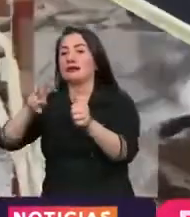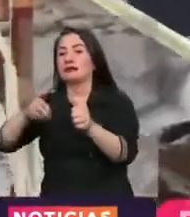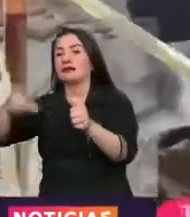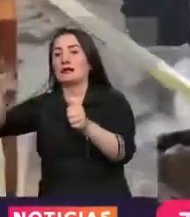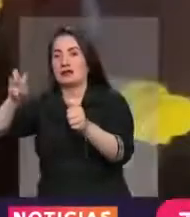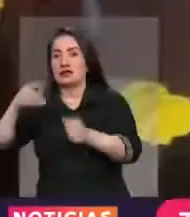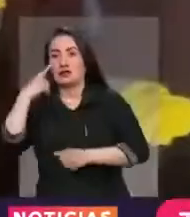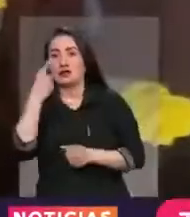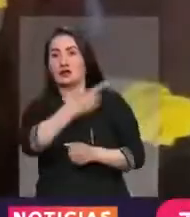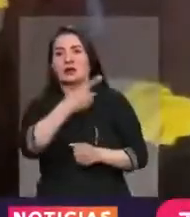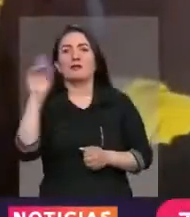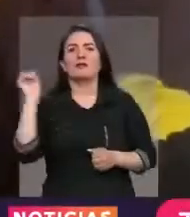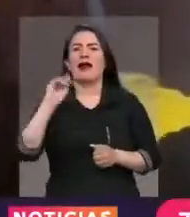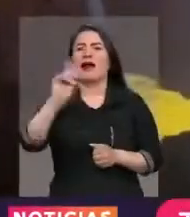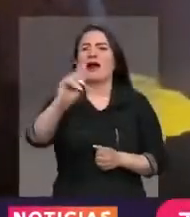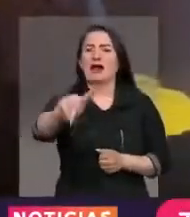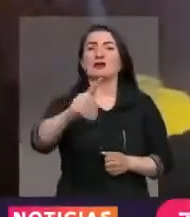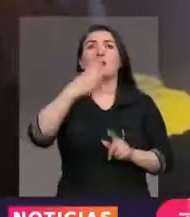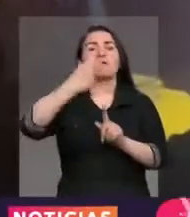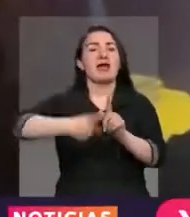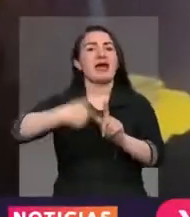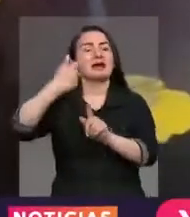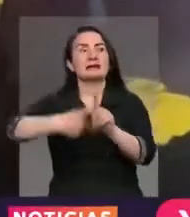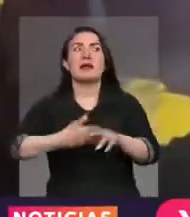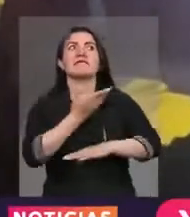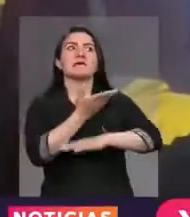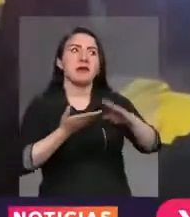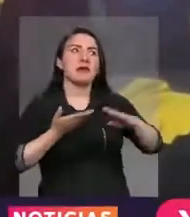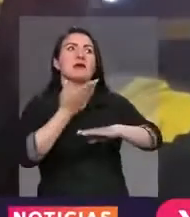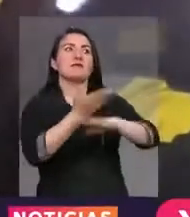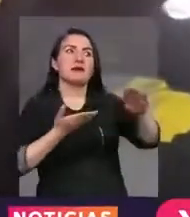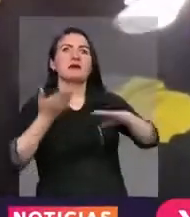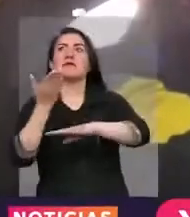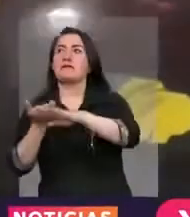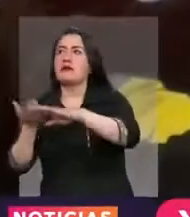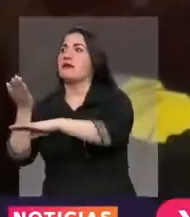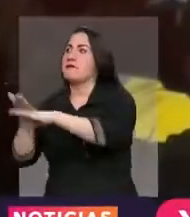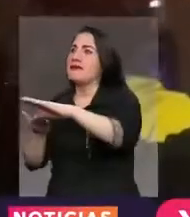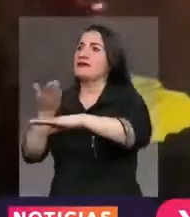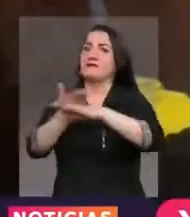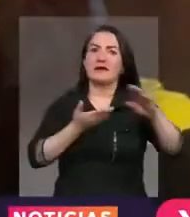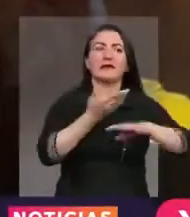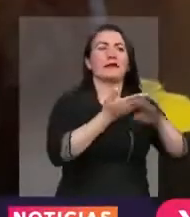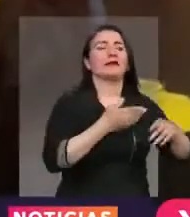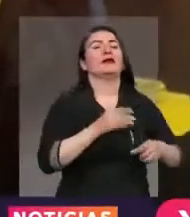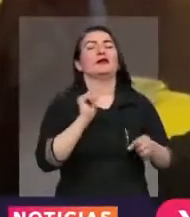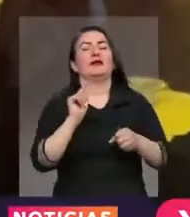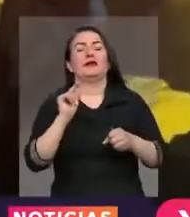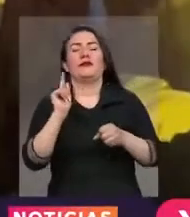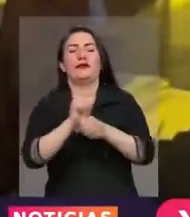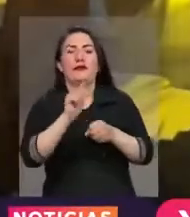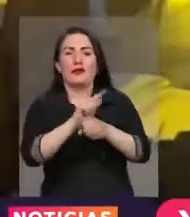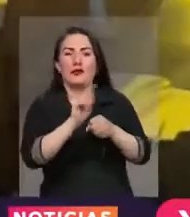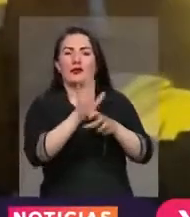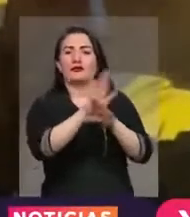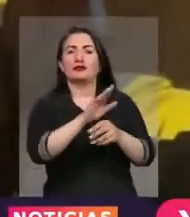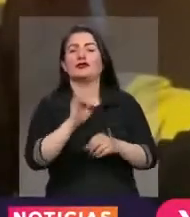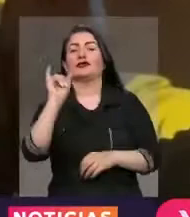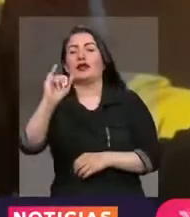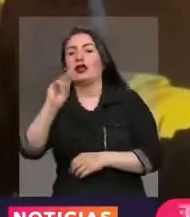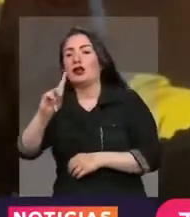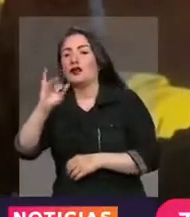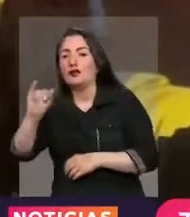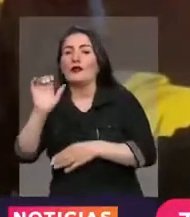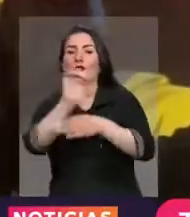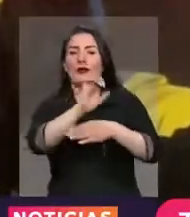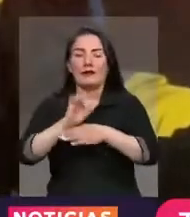18. Ya llevábamos varios meses solicitando a las diferentes entidades, a los fondos locales, al IDU, que se nos interviniera